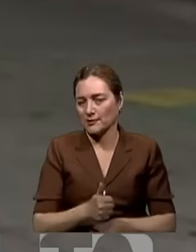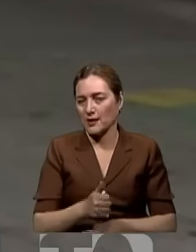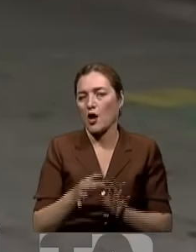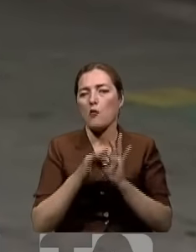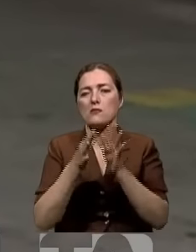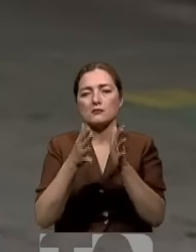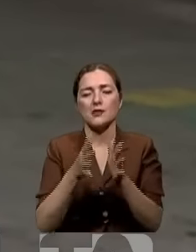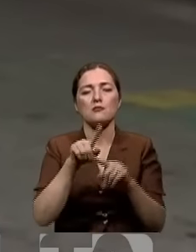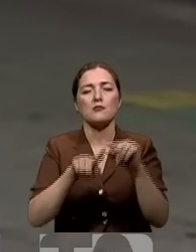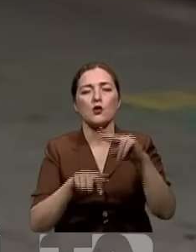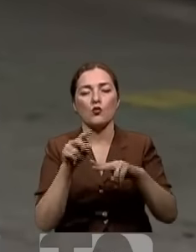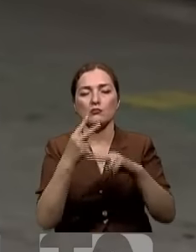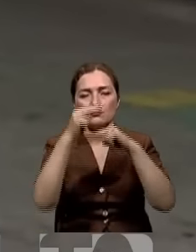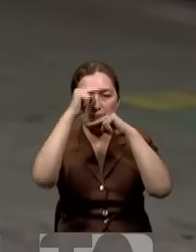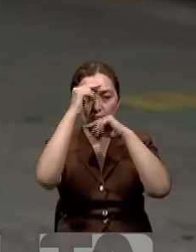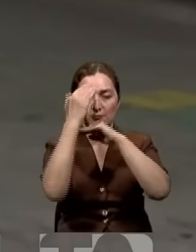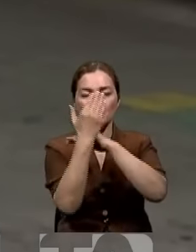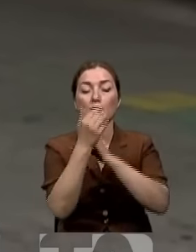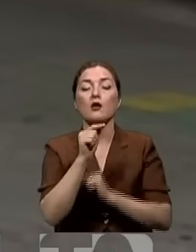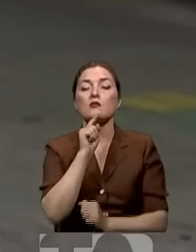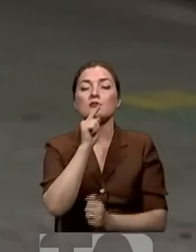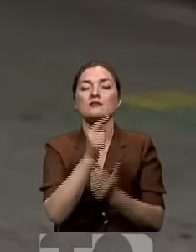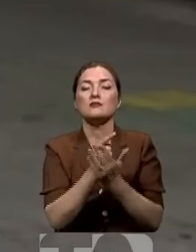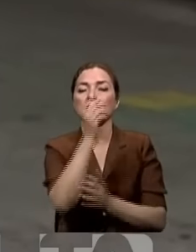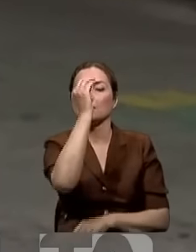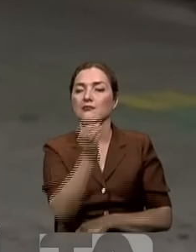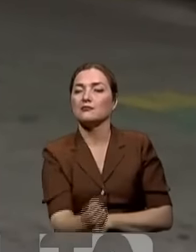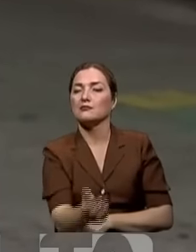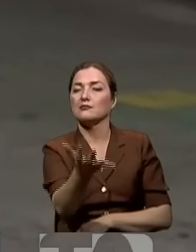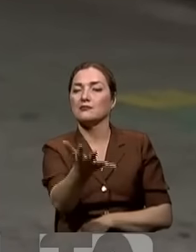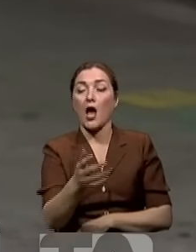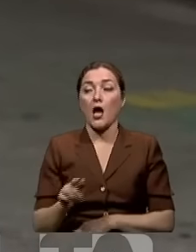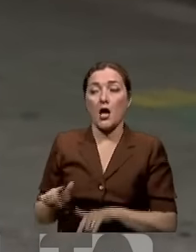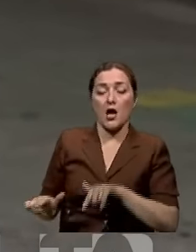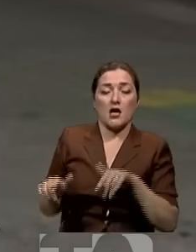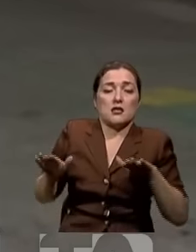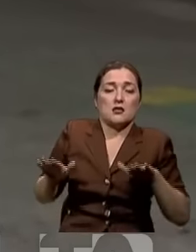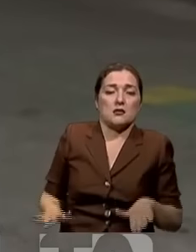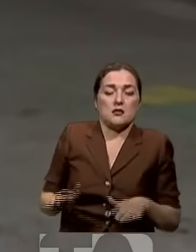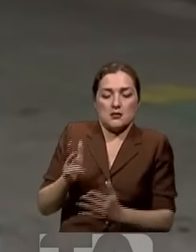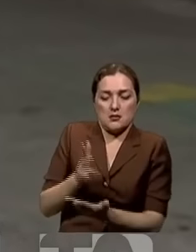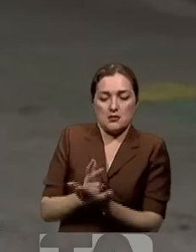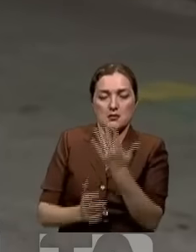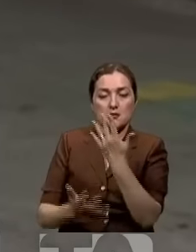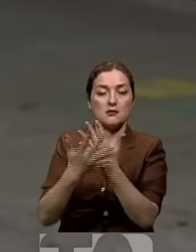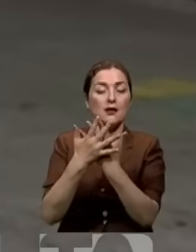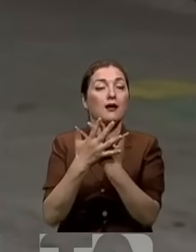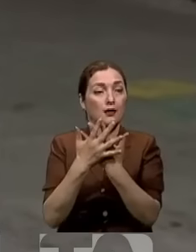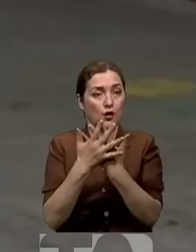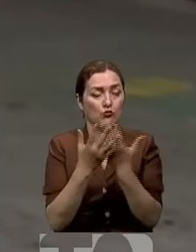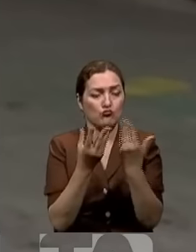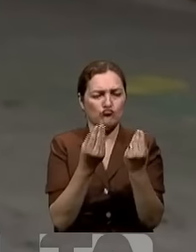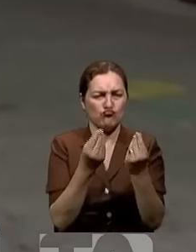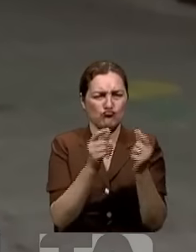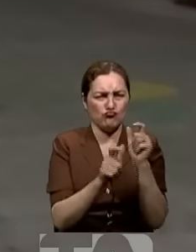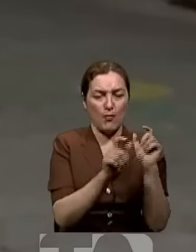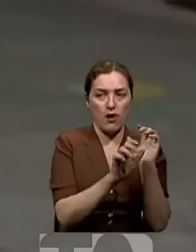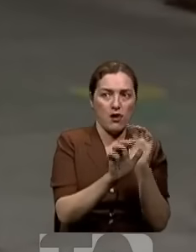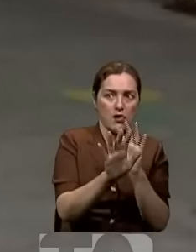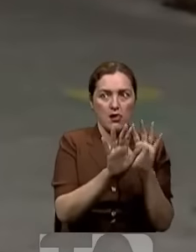amigos televidentes? Muy buenos días. Así es, nosotros nos encontramos en la terminal de Carcelén y a esta hora ya hay gran flujo